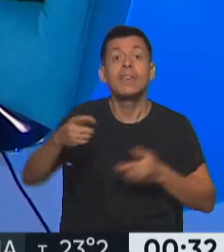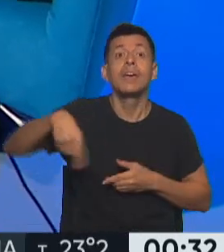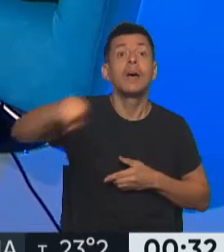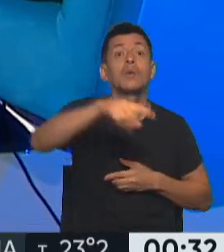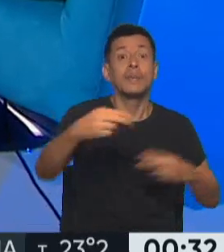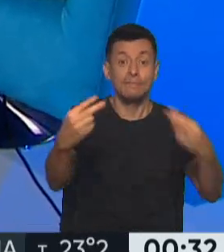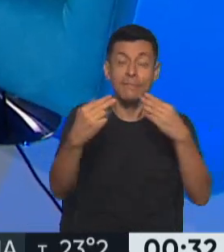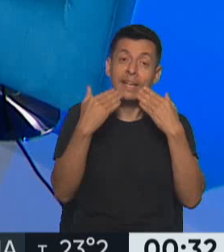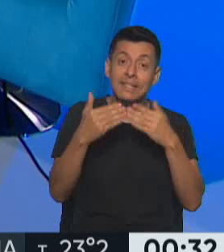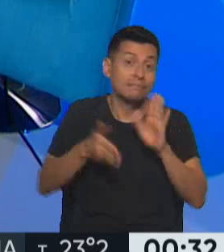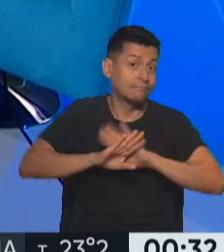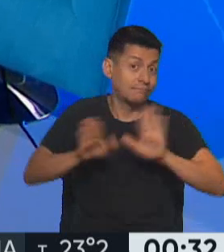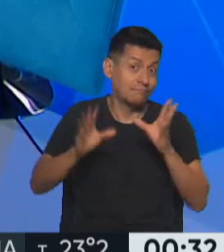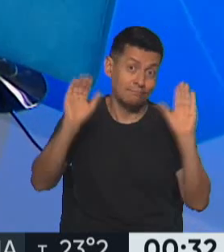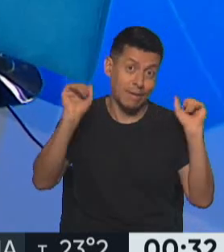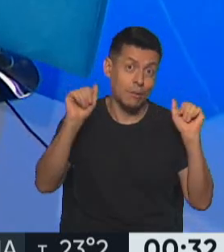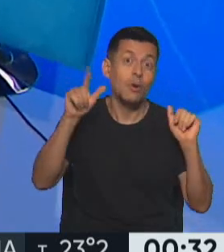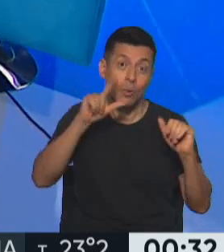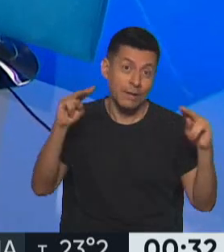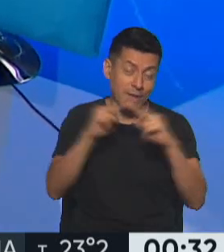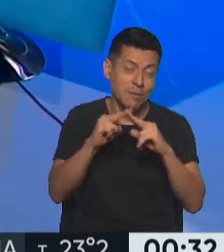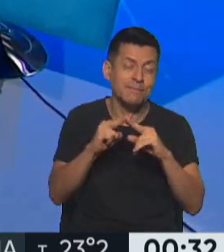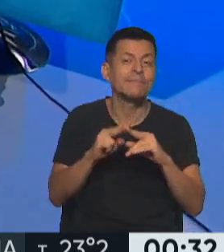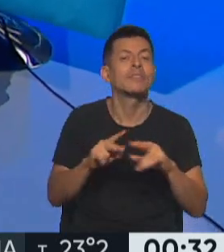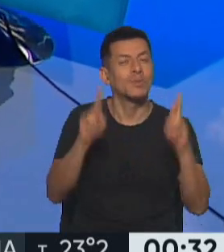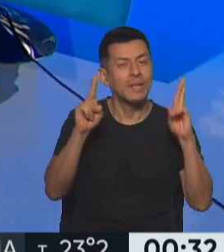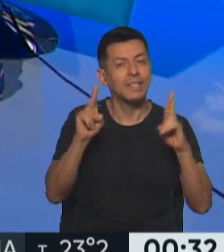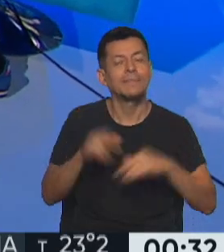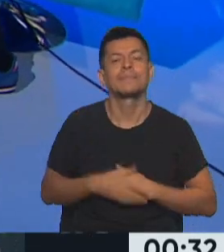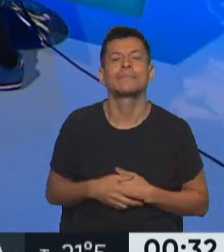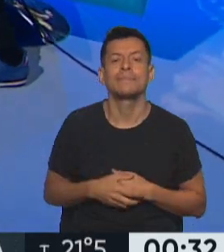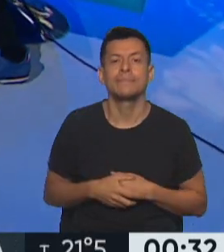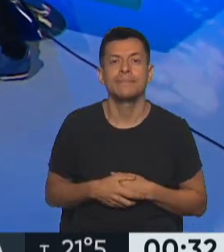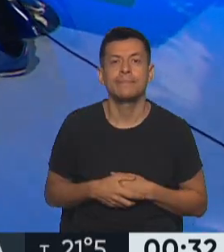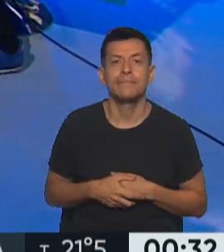por acompañarnos. Nos vamos. Nos vamos. Nos vemos el lunes. Buen fin o el de martes semana. a las 0 horas.